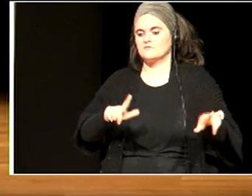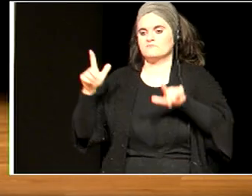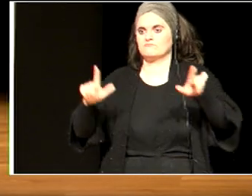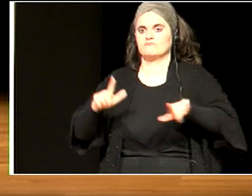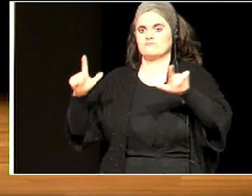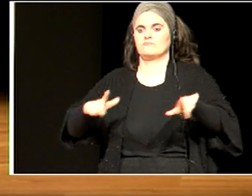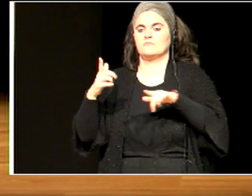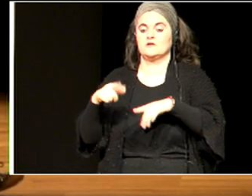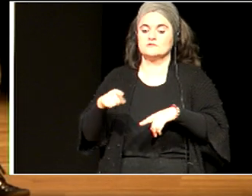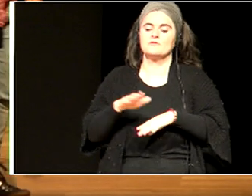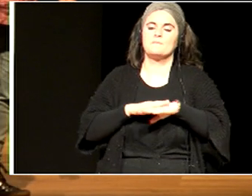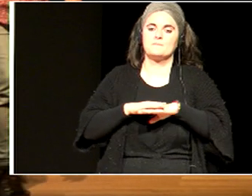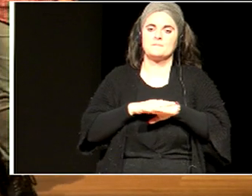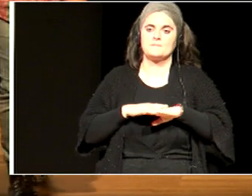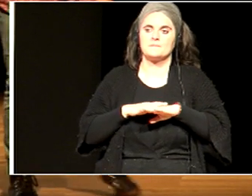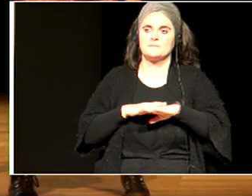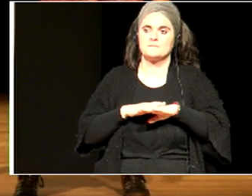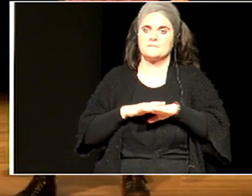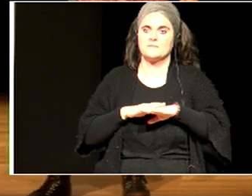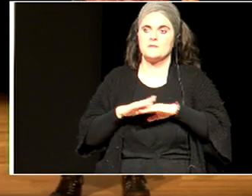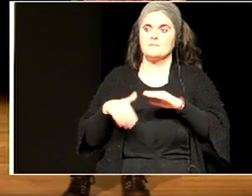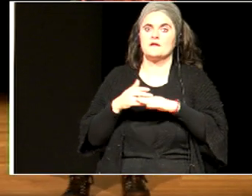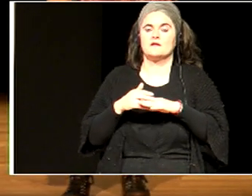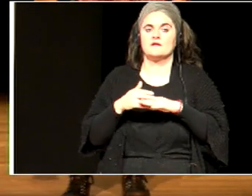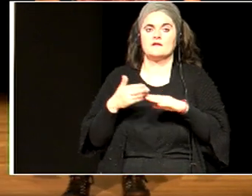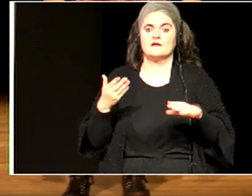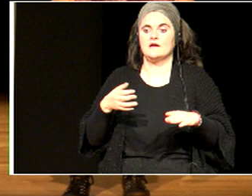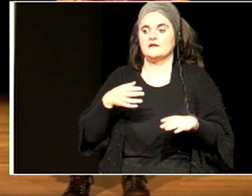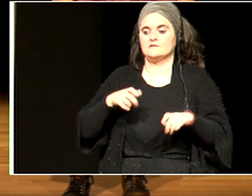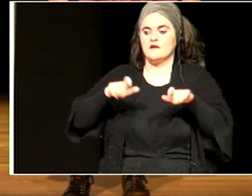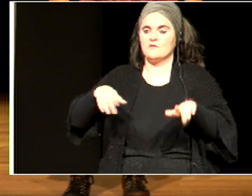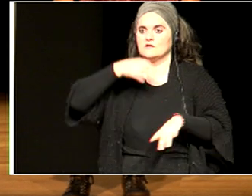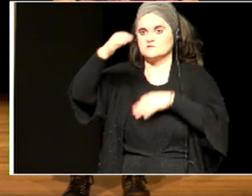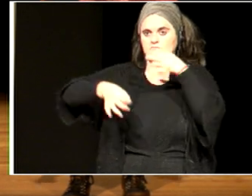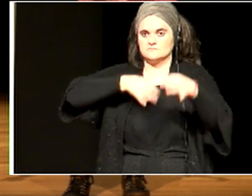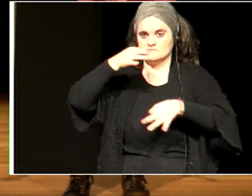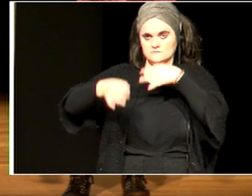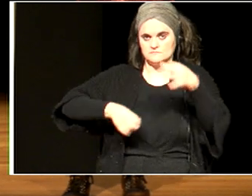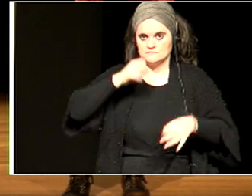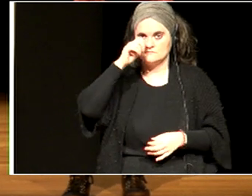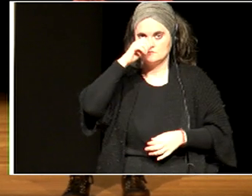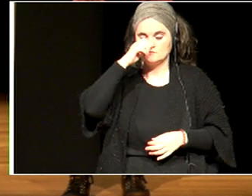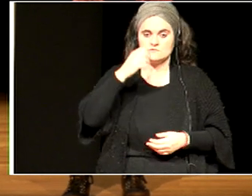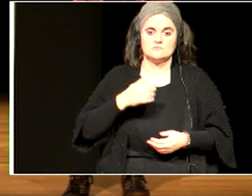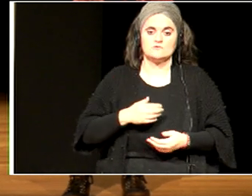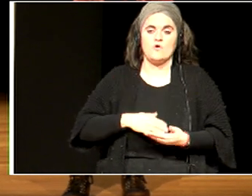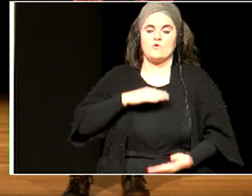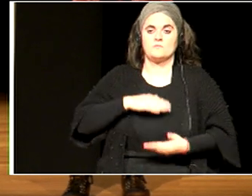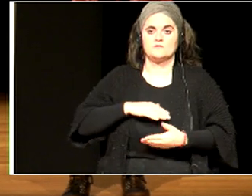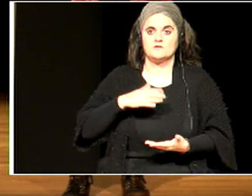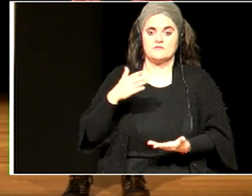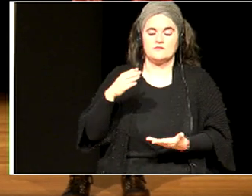además es la base luego de esa presentación de su exposición oral en el aula por lo tanto es competencia lingüística tanto